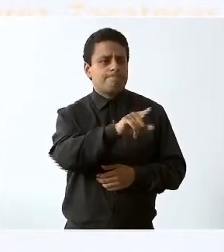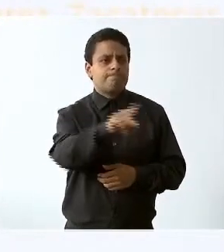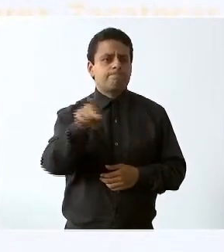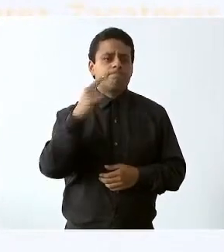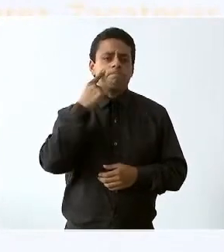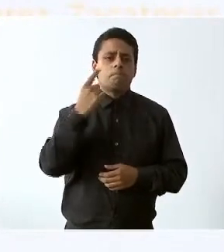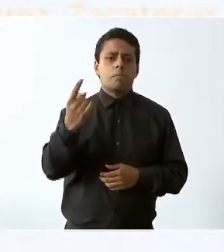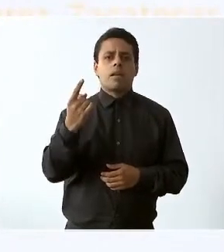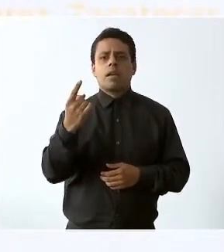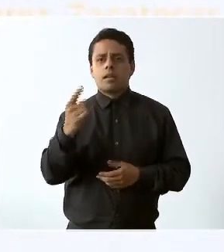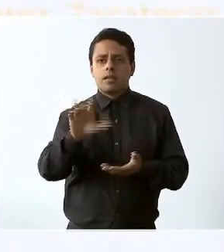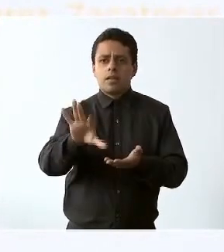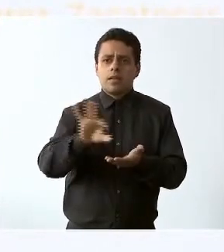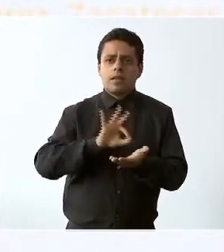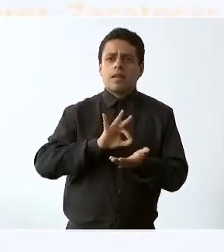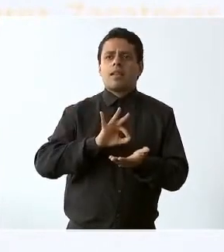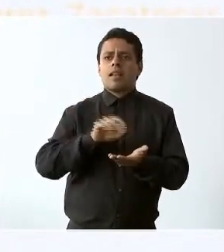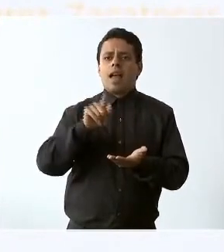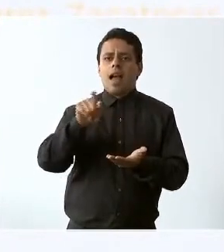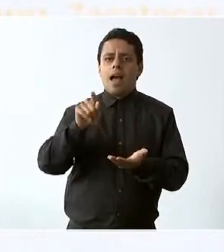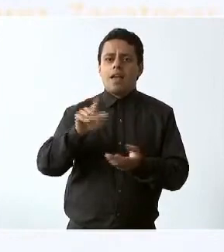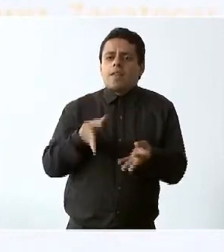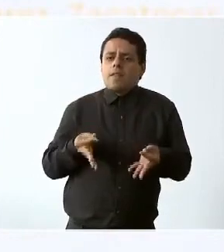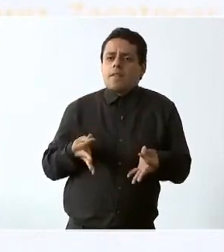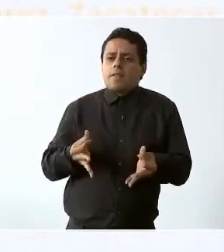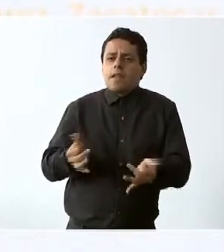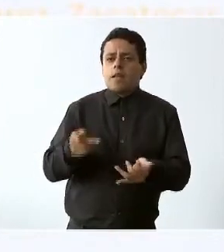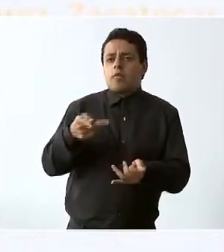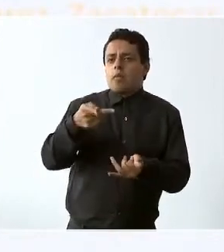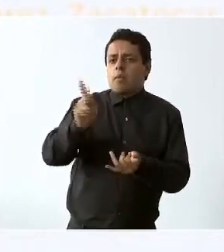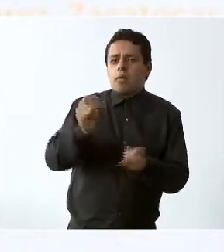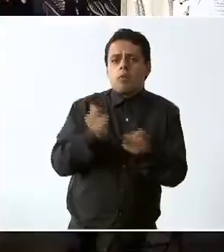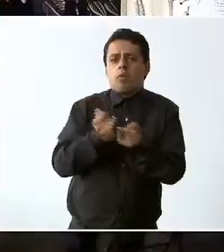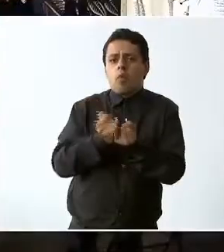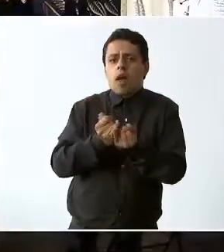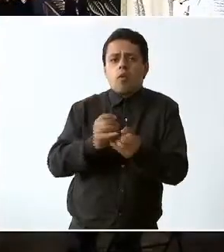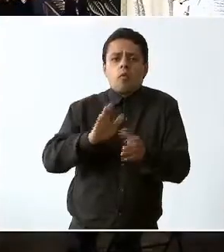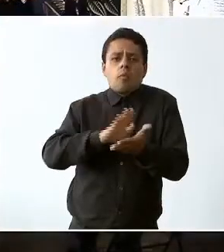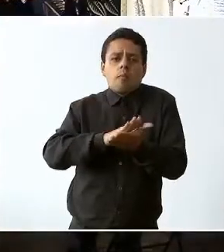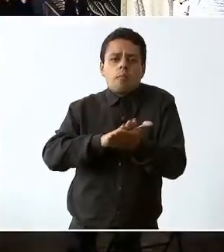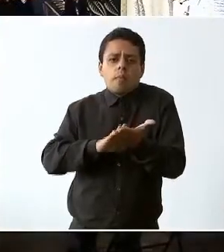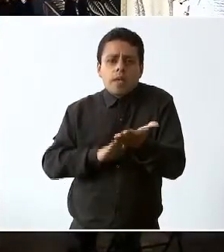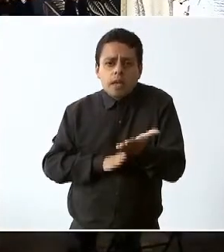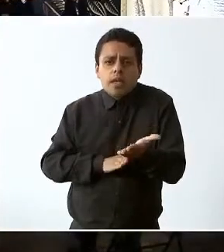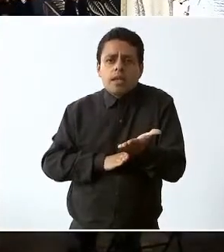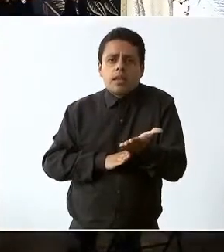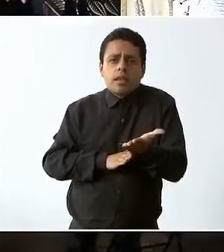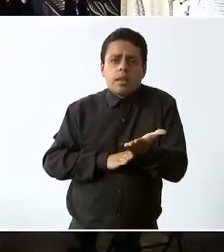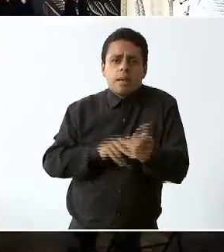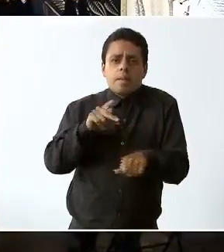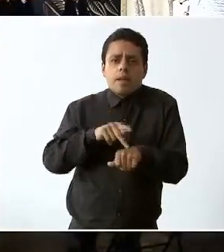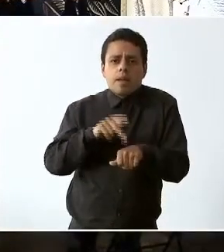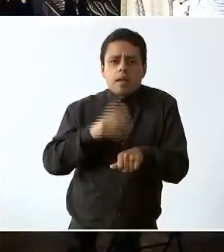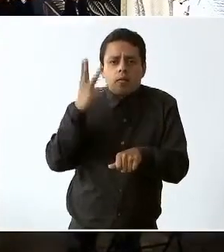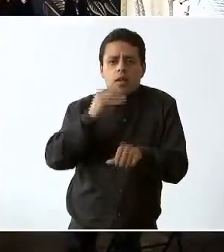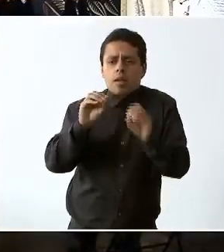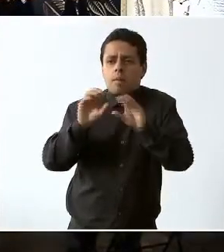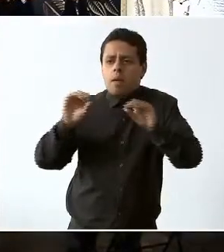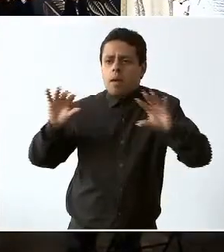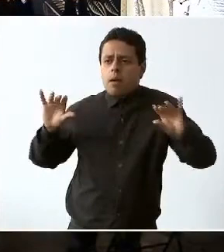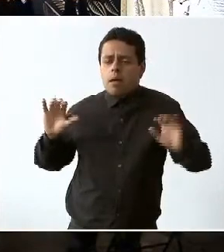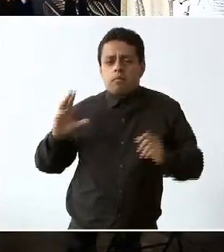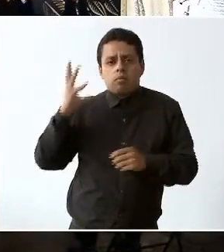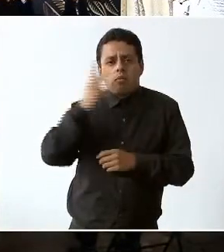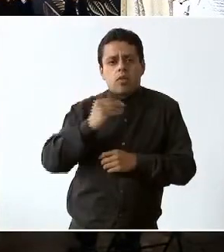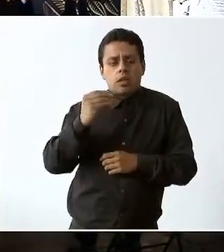vestido de percal y de abalorio, de lentejuelas. A mí en lo